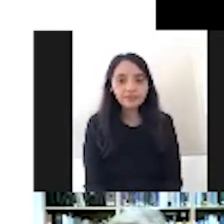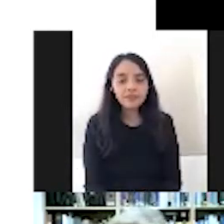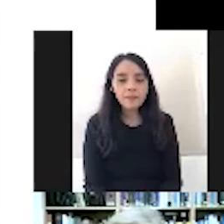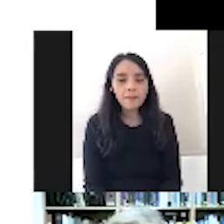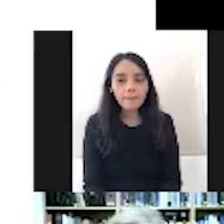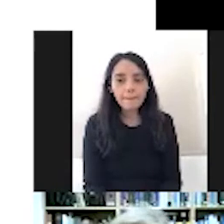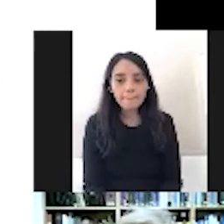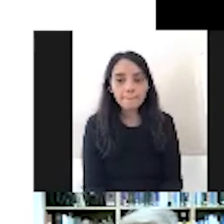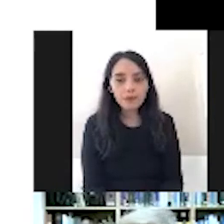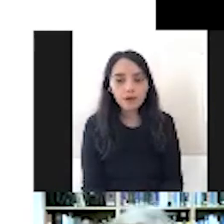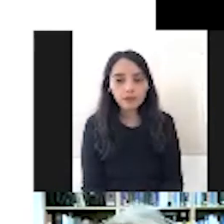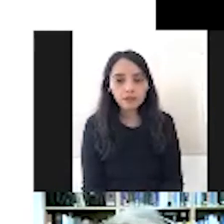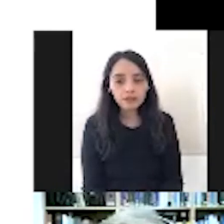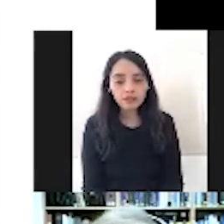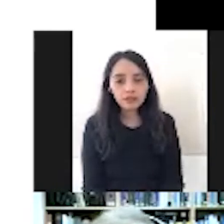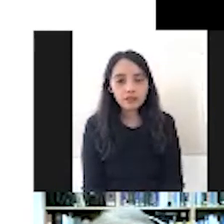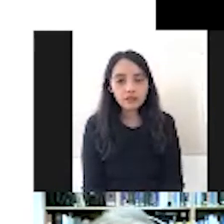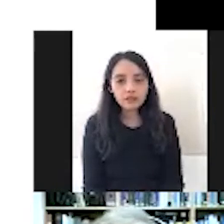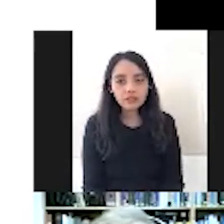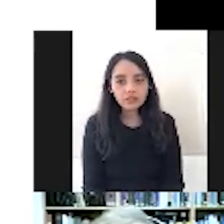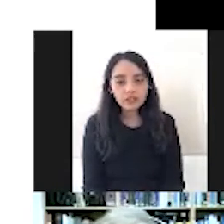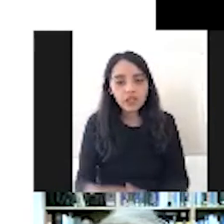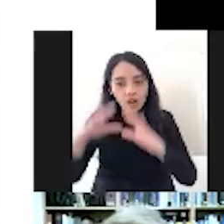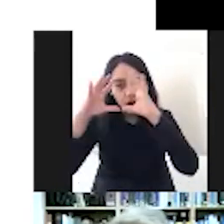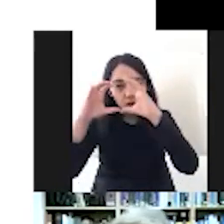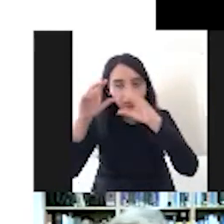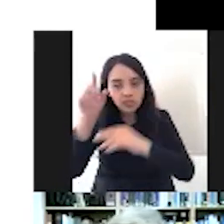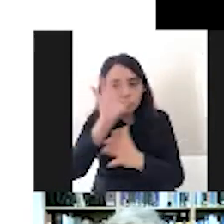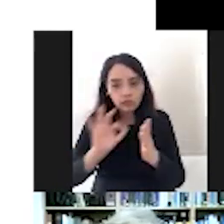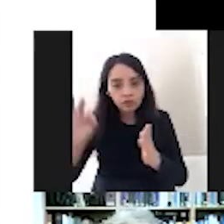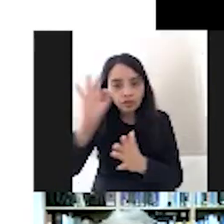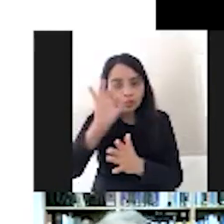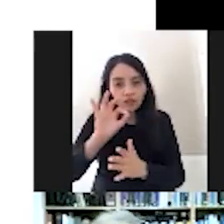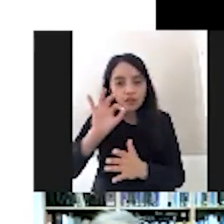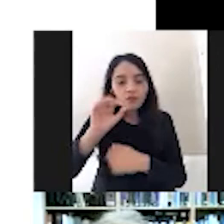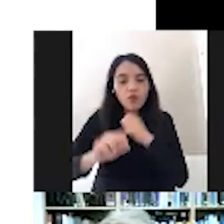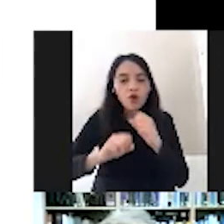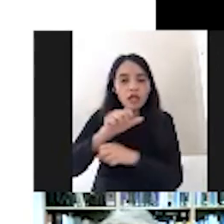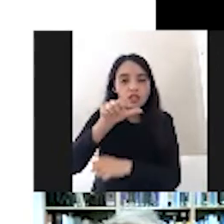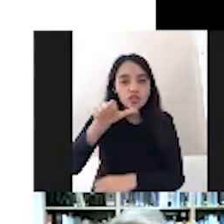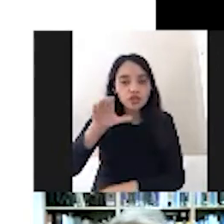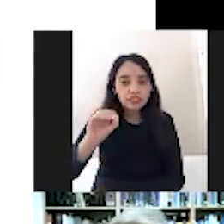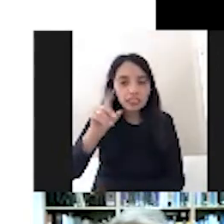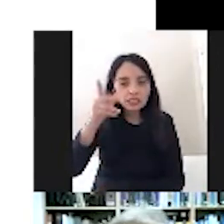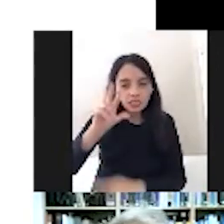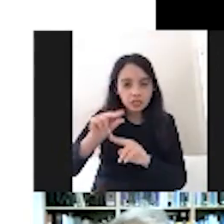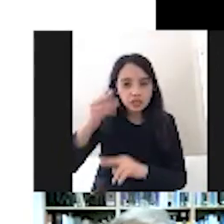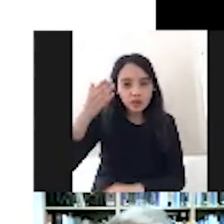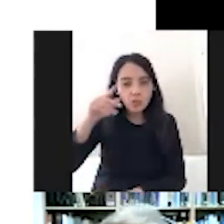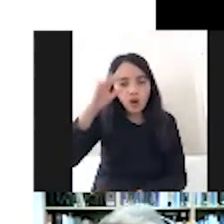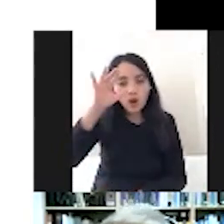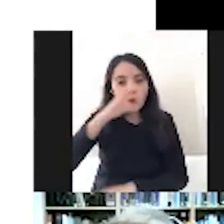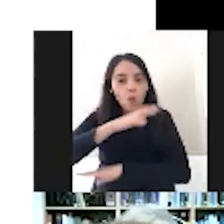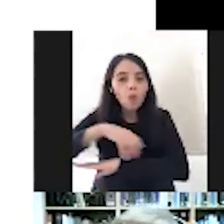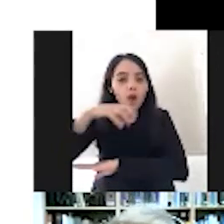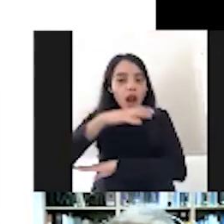tenemos un cerebro, este es un dibujo muy antiguo de los años 60, ¿cierto? De un gato, donde se